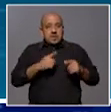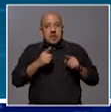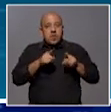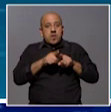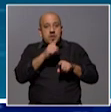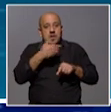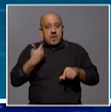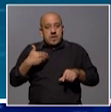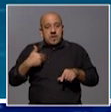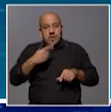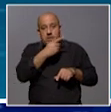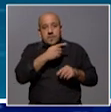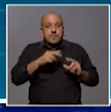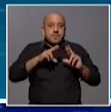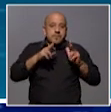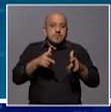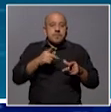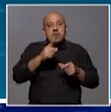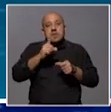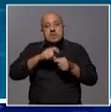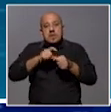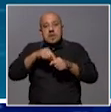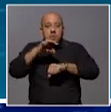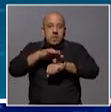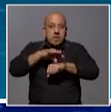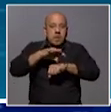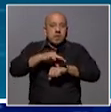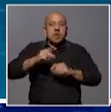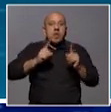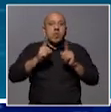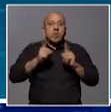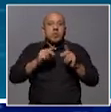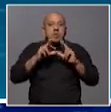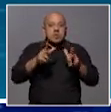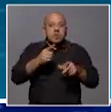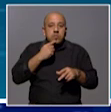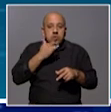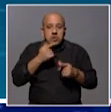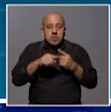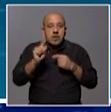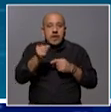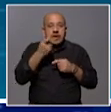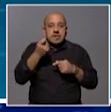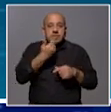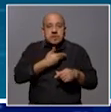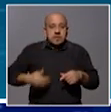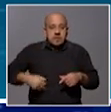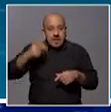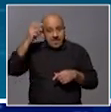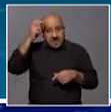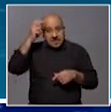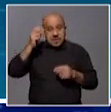y qué bueno y que recomendaba el sindicato médico y algunas voces importantes como por ejemplo el ex presidente tabaré vázquez